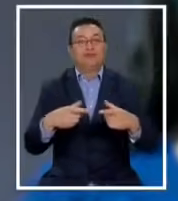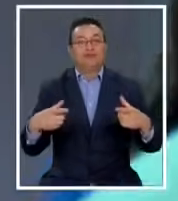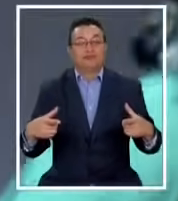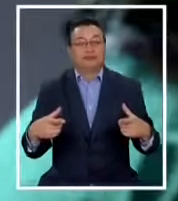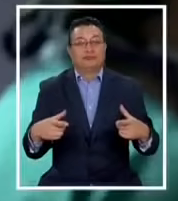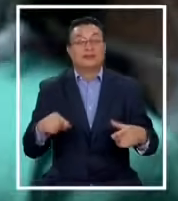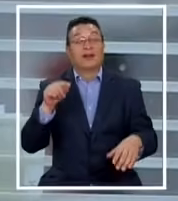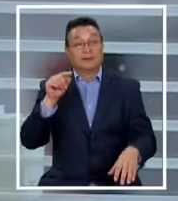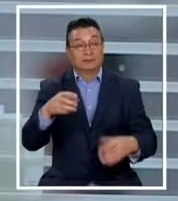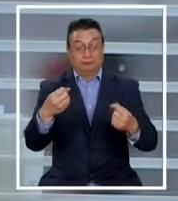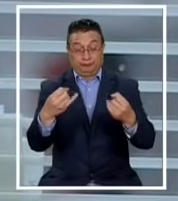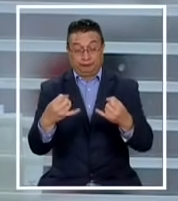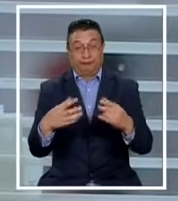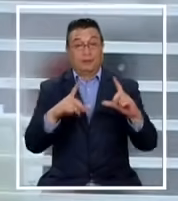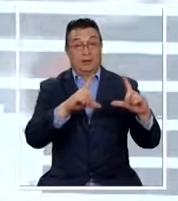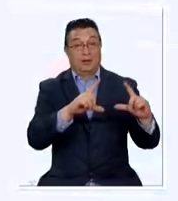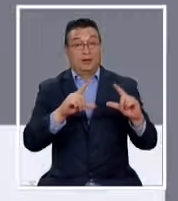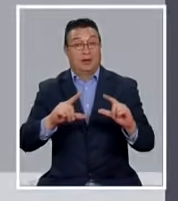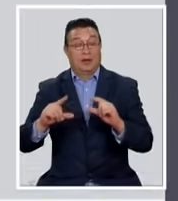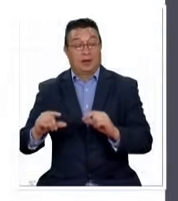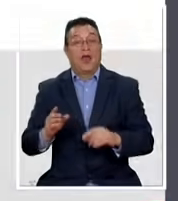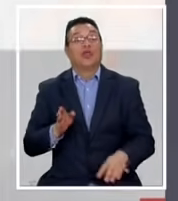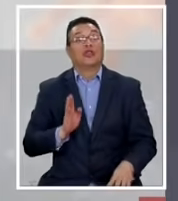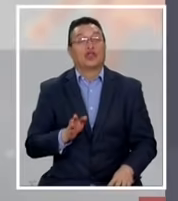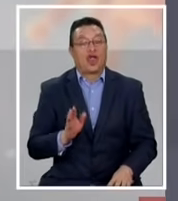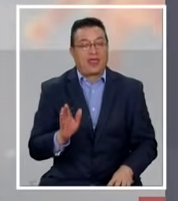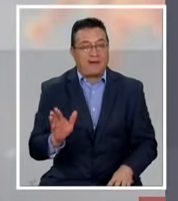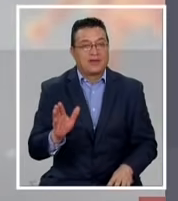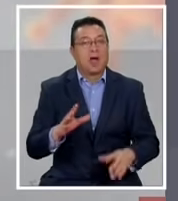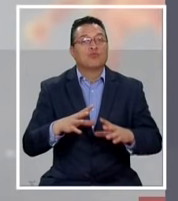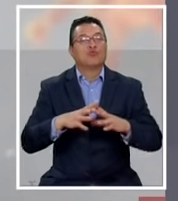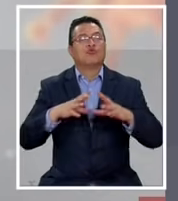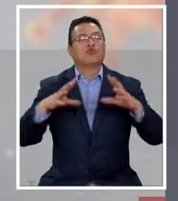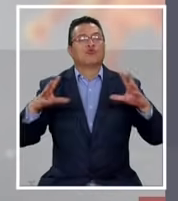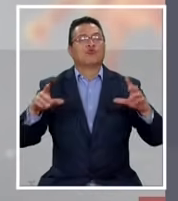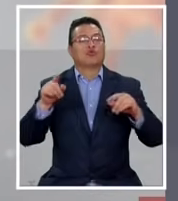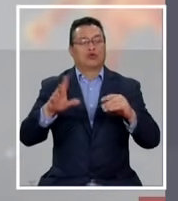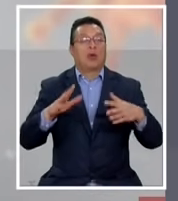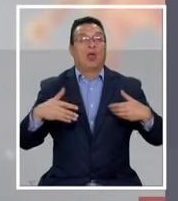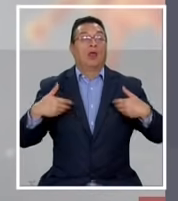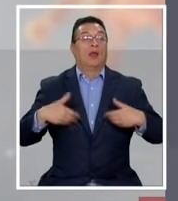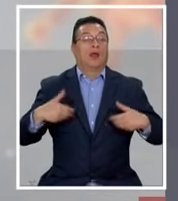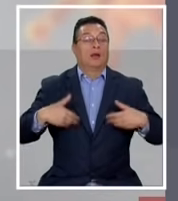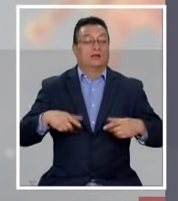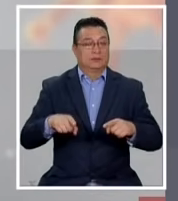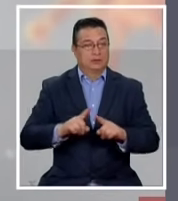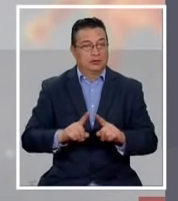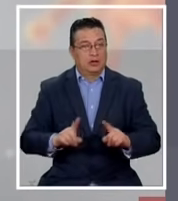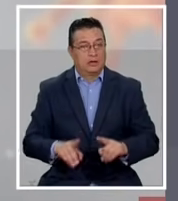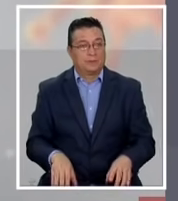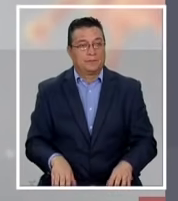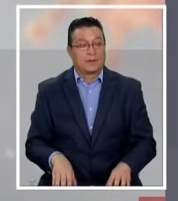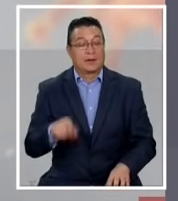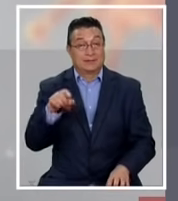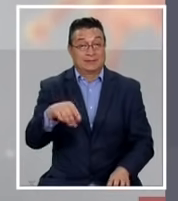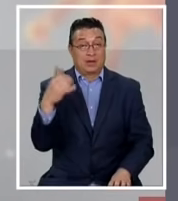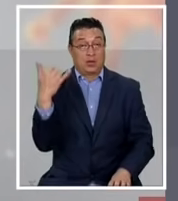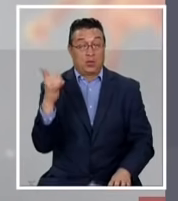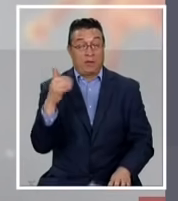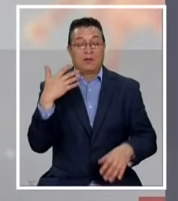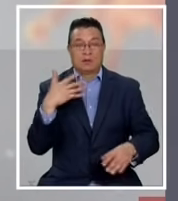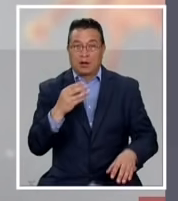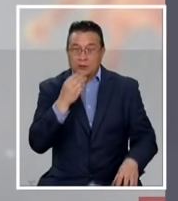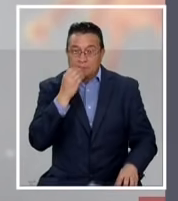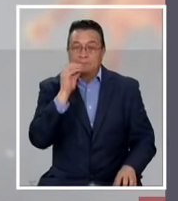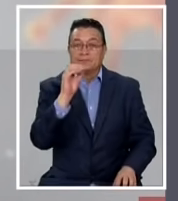las cifras van a la baja, todavía son demasiado altas para relajar las medidas. Este jueves se